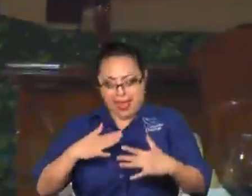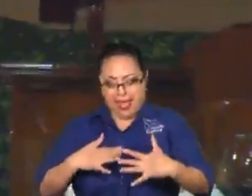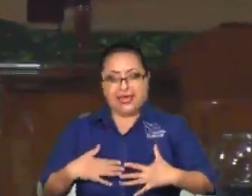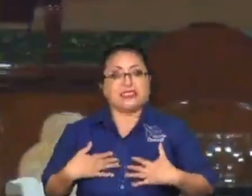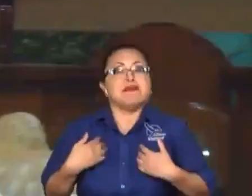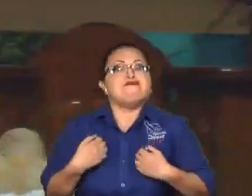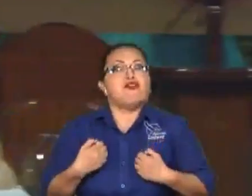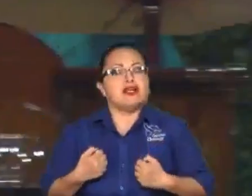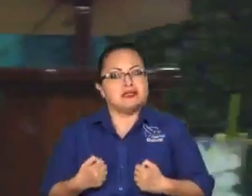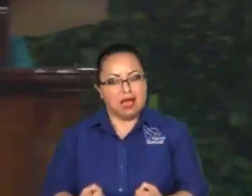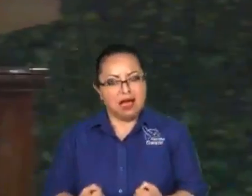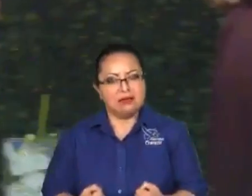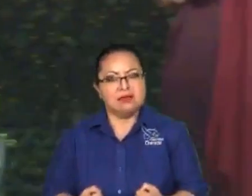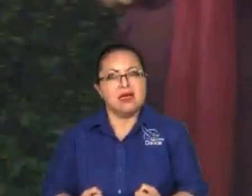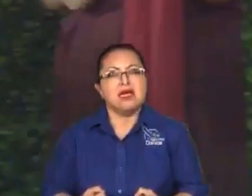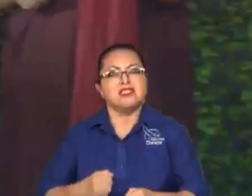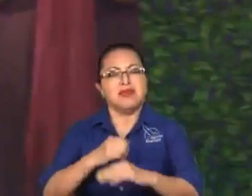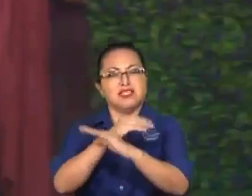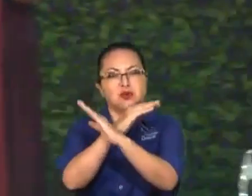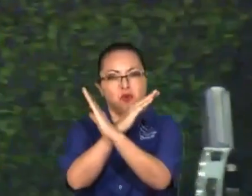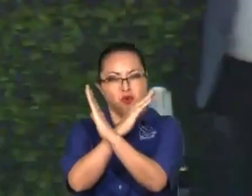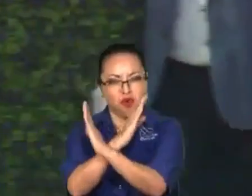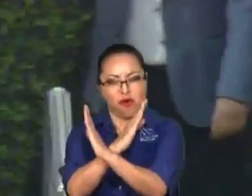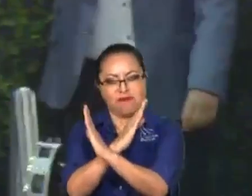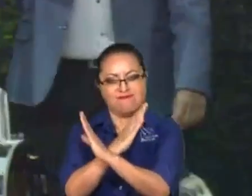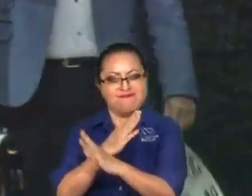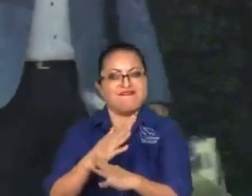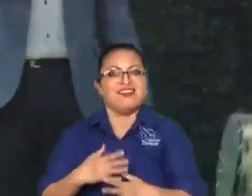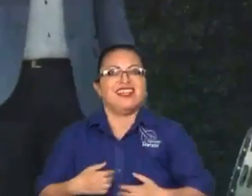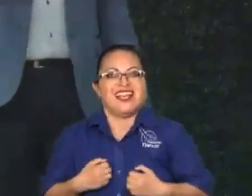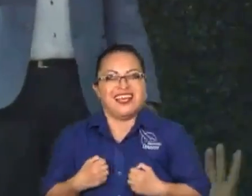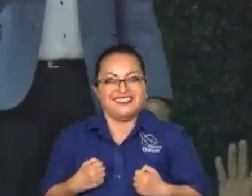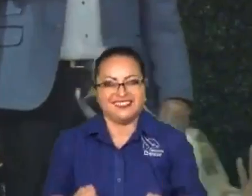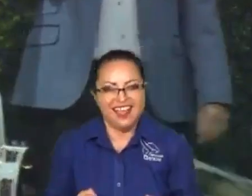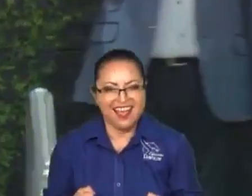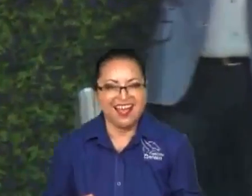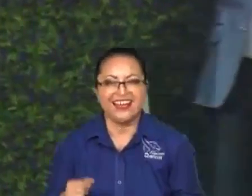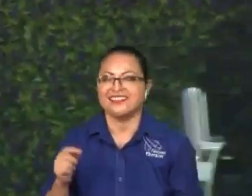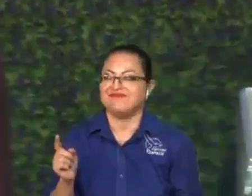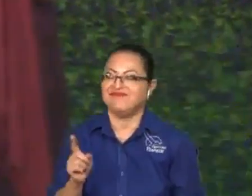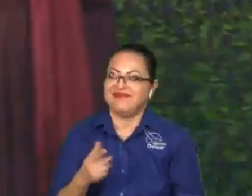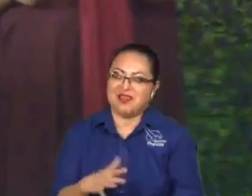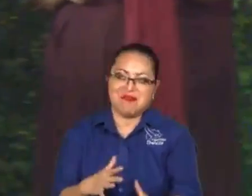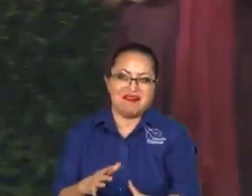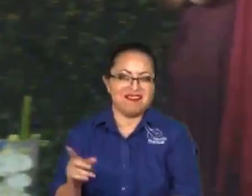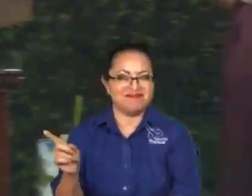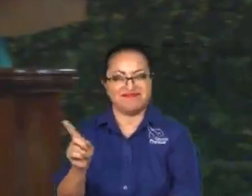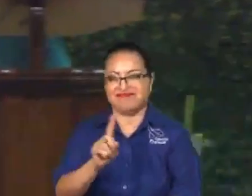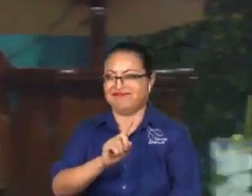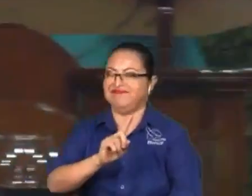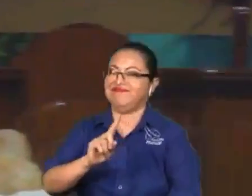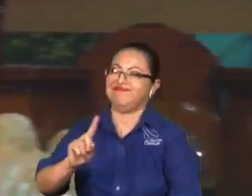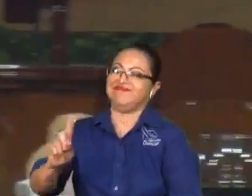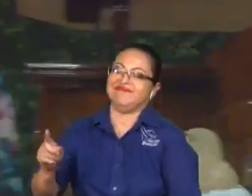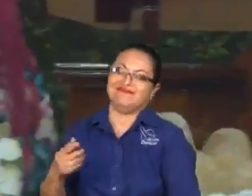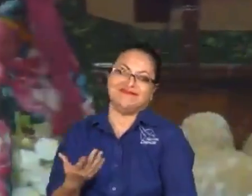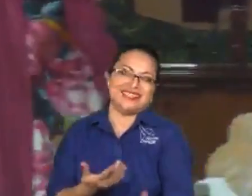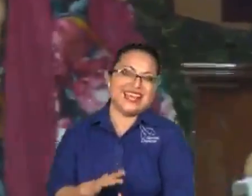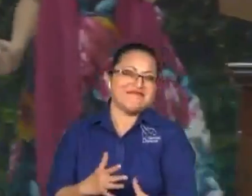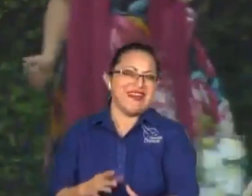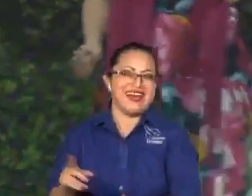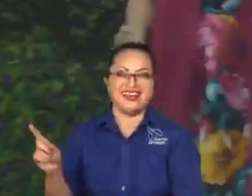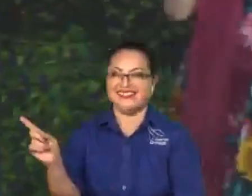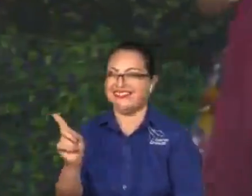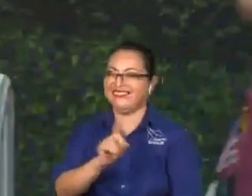El Señor es mi fuerza, es mi escudo, mi fortaleza, no temeré. ¡Que se escuche!